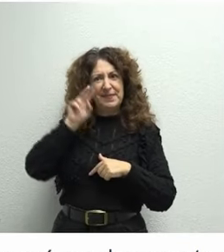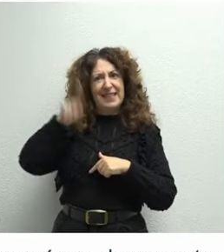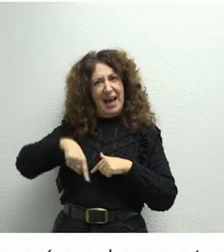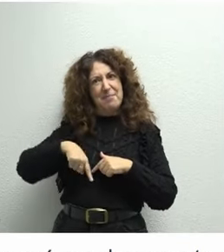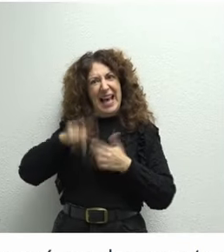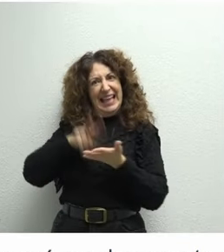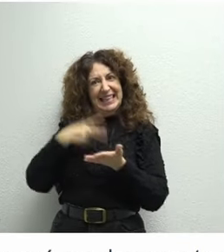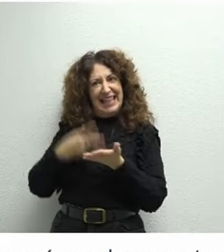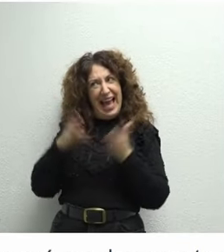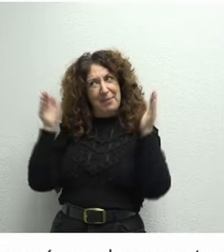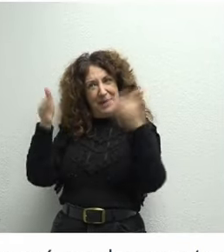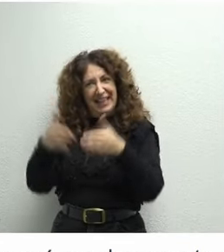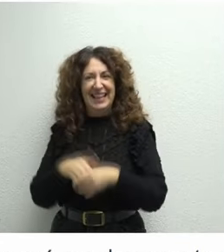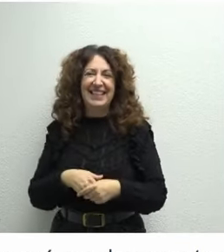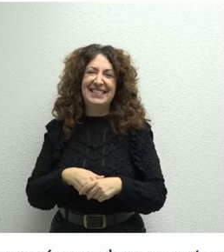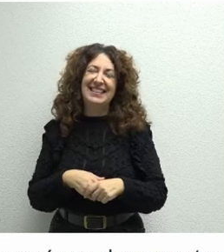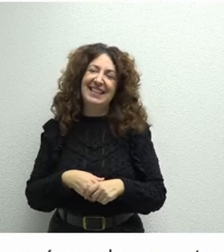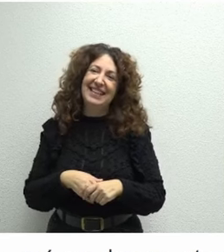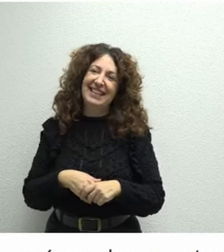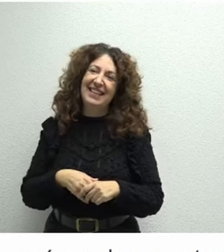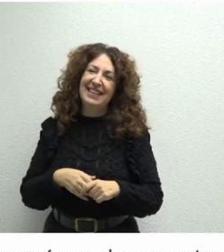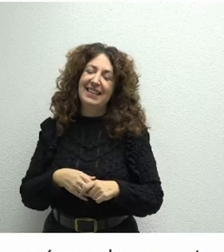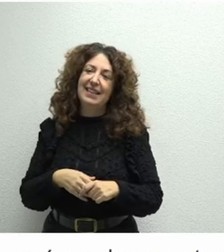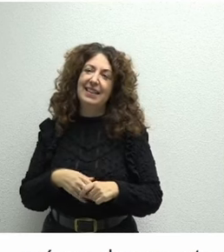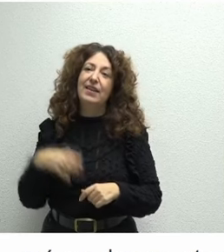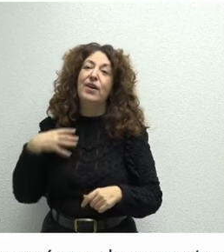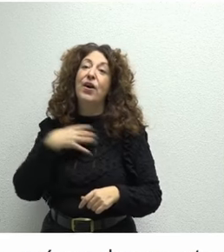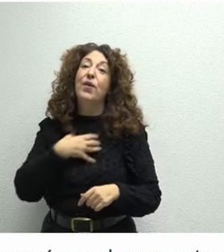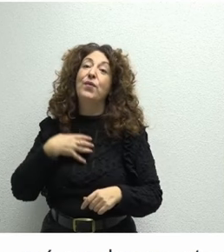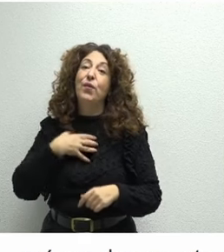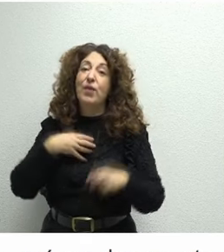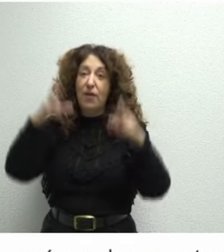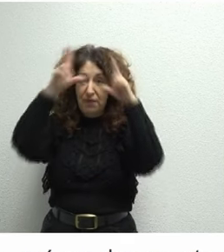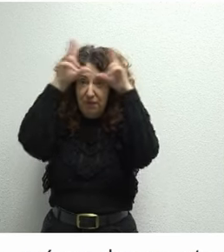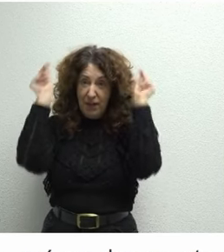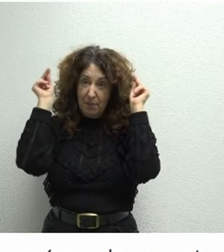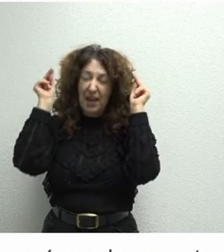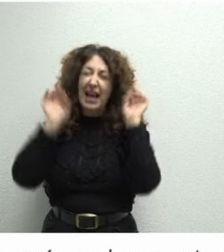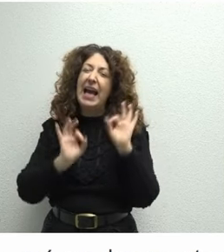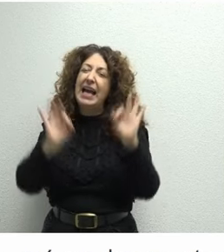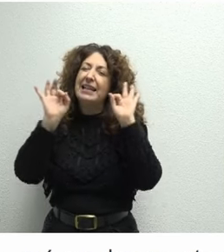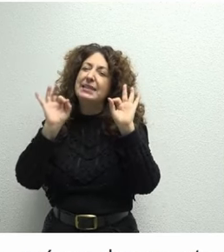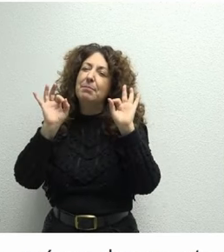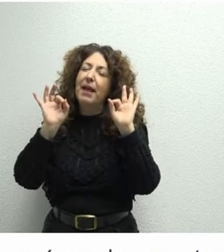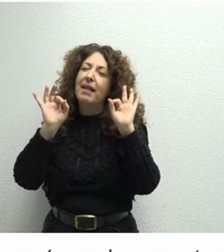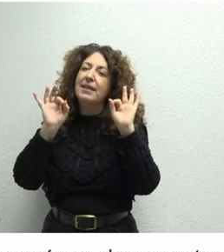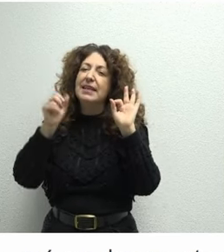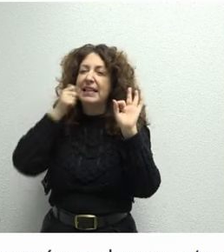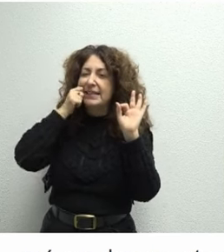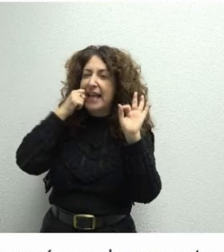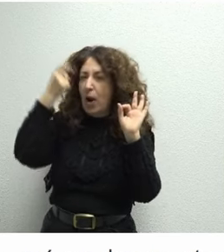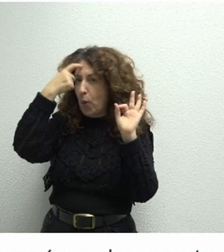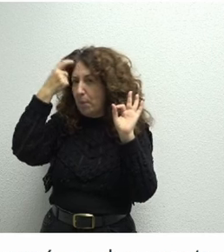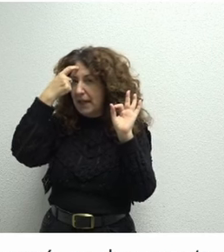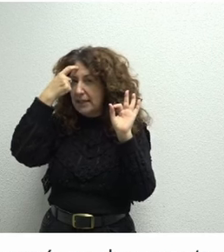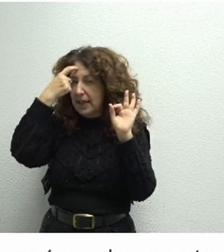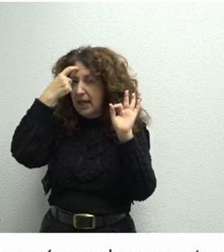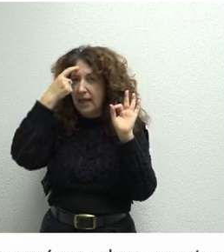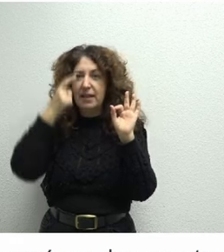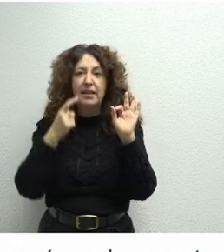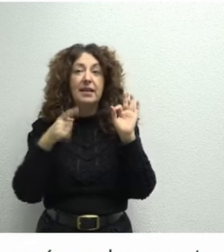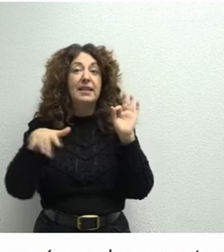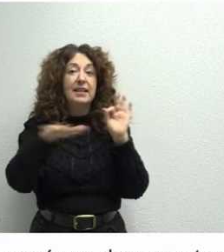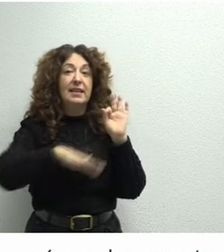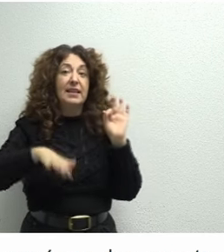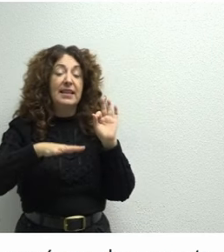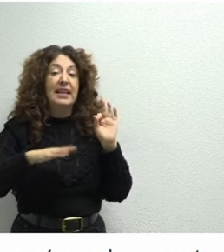intérpretes eh A ver en mi función de enfermera especialista de Salud Mental en el equipo de Montijo